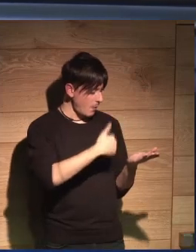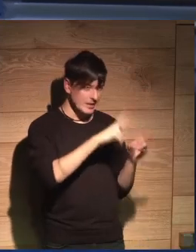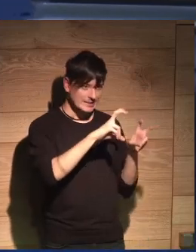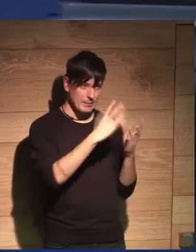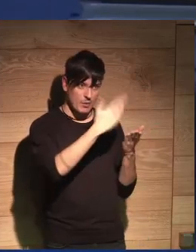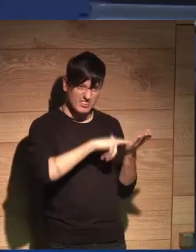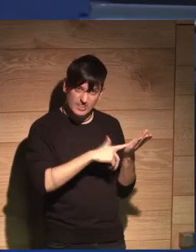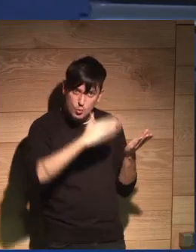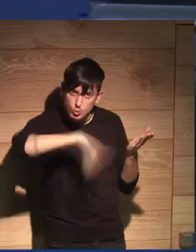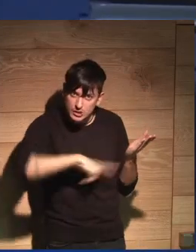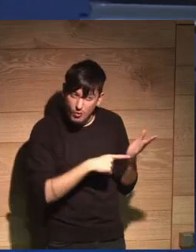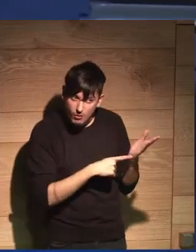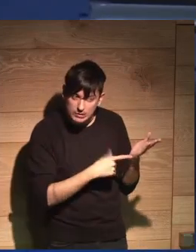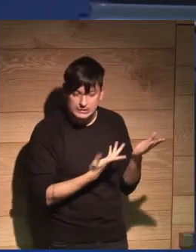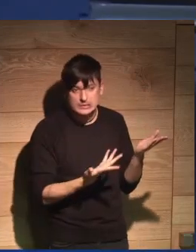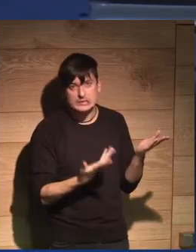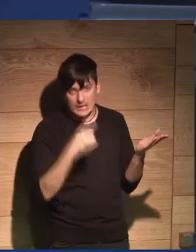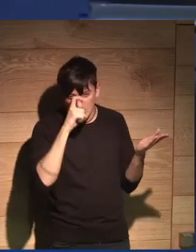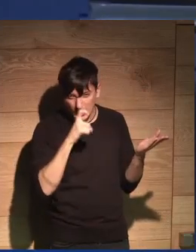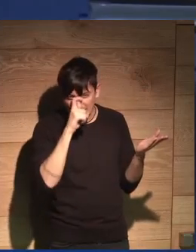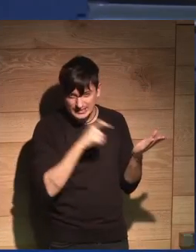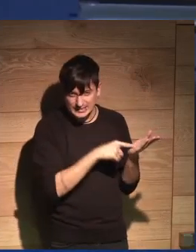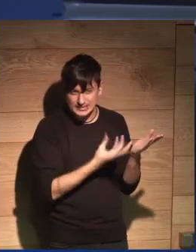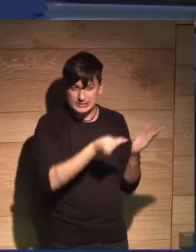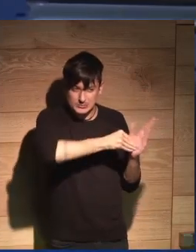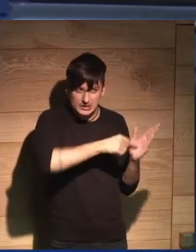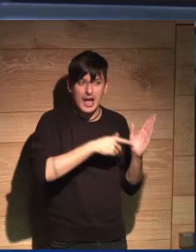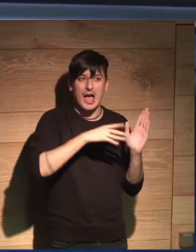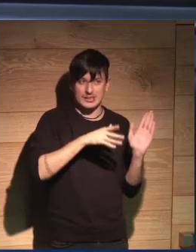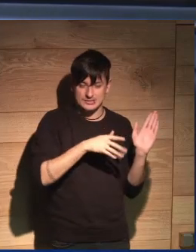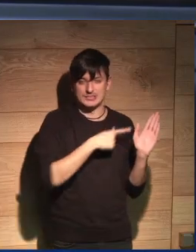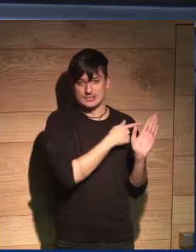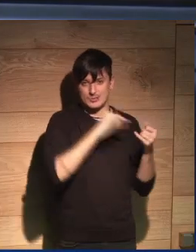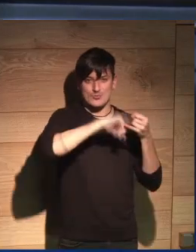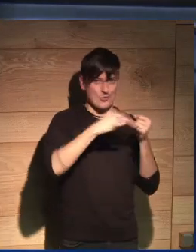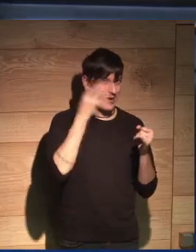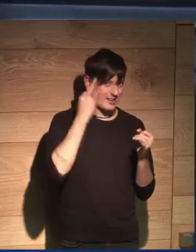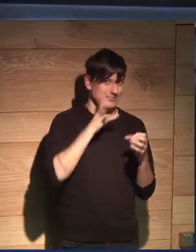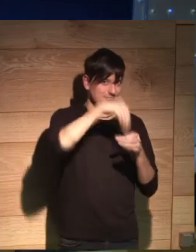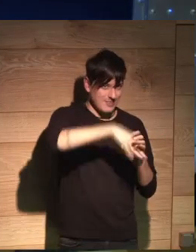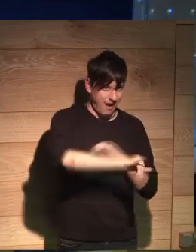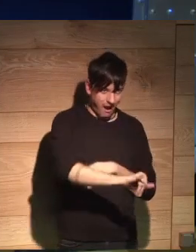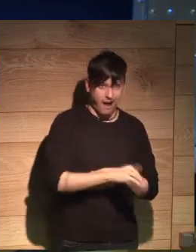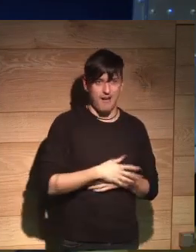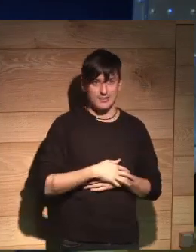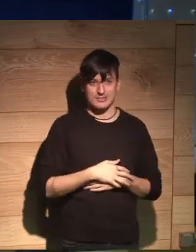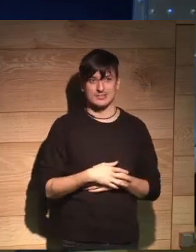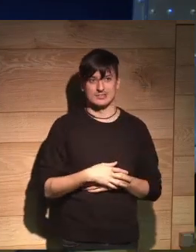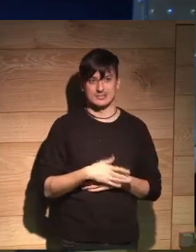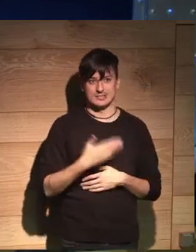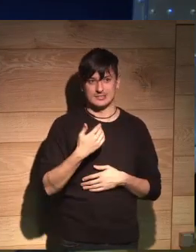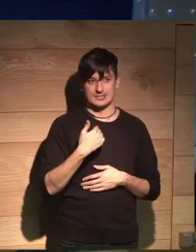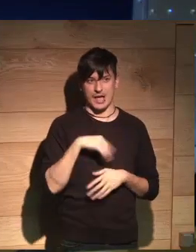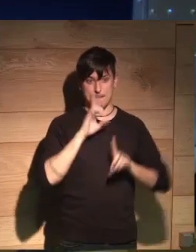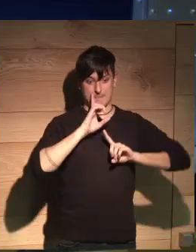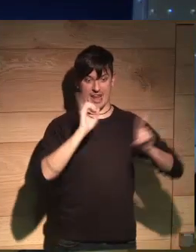cuando dice, ¿este es el último? Digo, sí, dice, pues acuérdate de aquí. Y salió ella, evidentemente. Y con eso habré conseguido, no estoy diciendo que es una